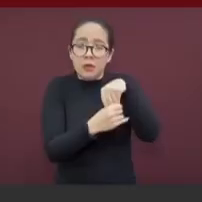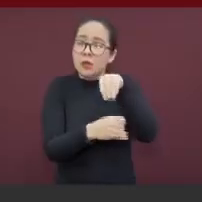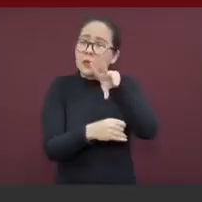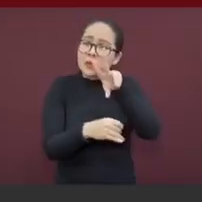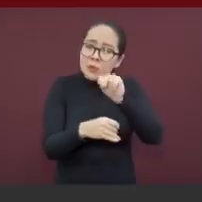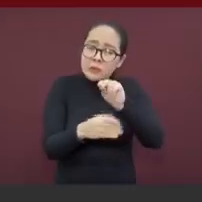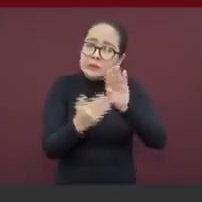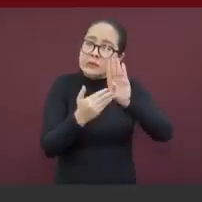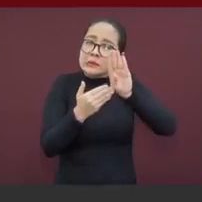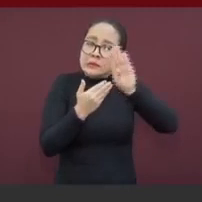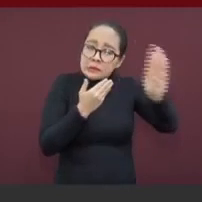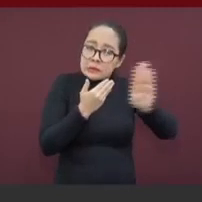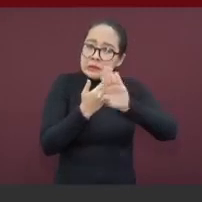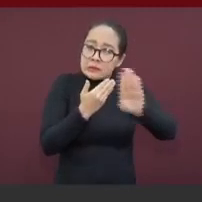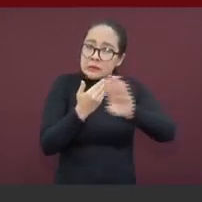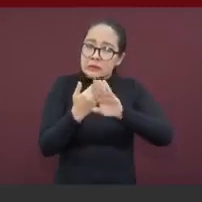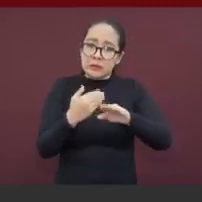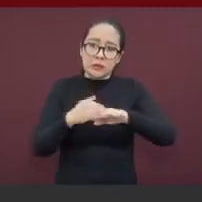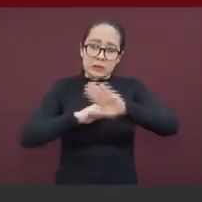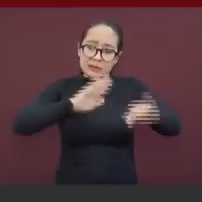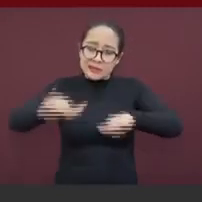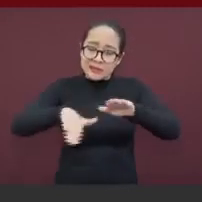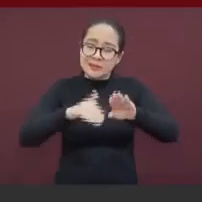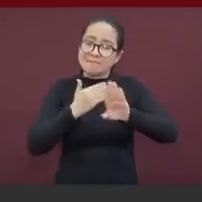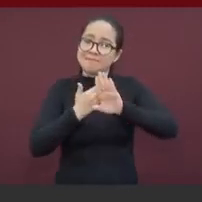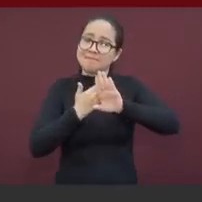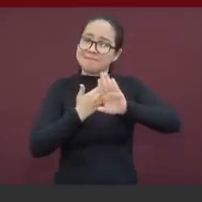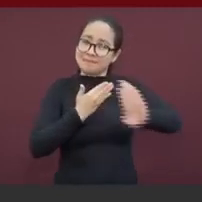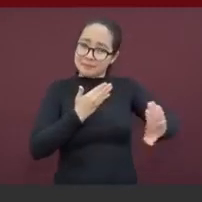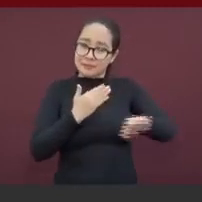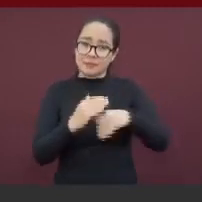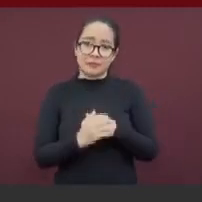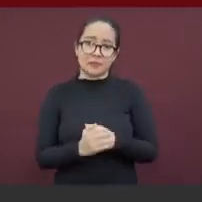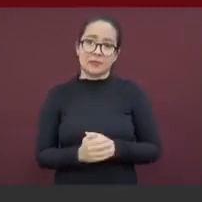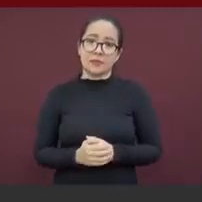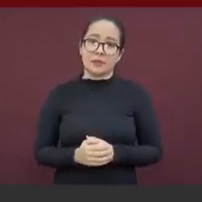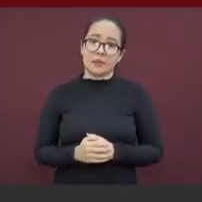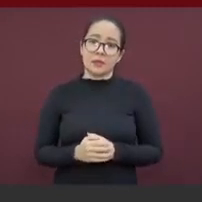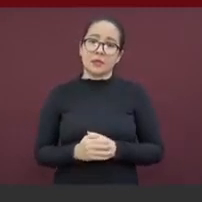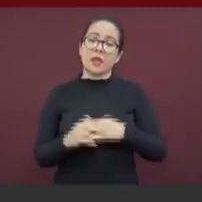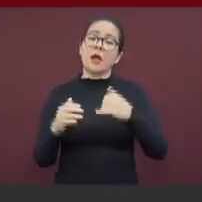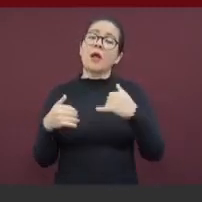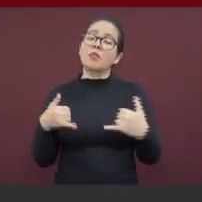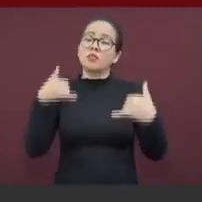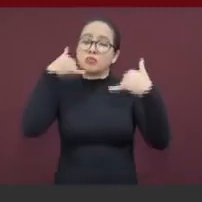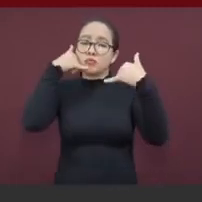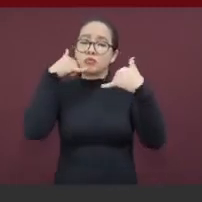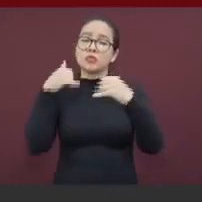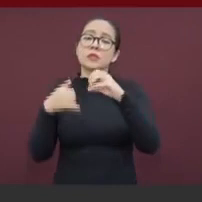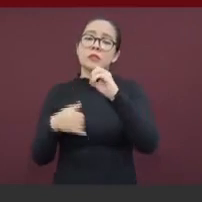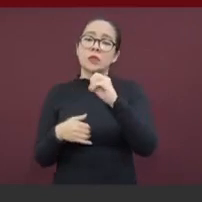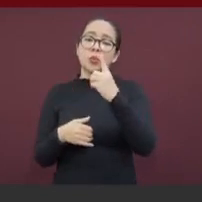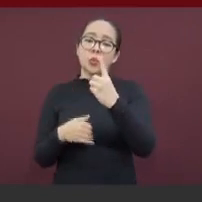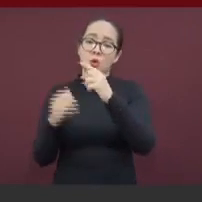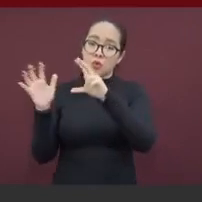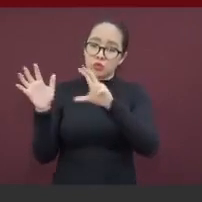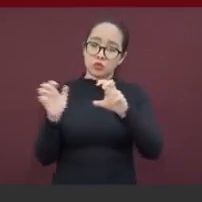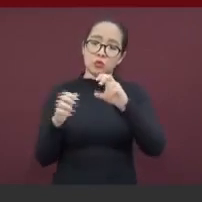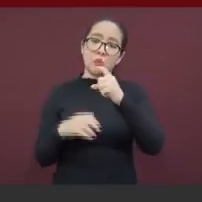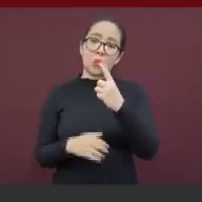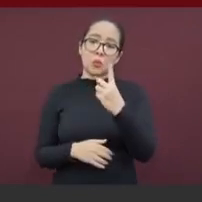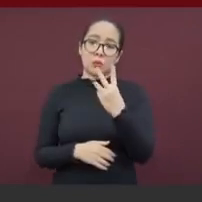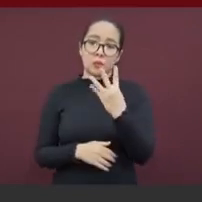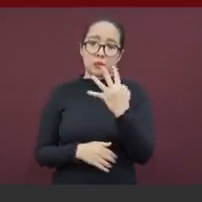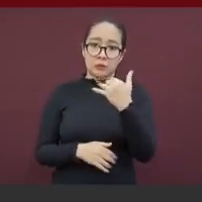nuevamente el número de atención coronavirus 800 0 1 2 3 4 5 6 y la página